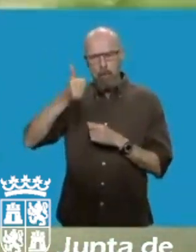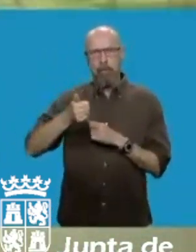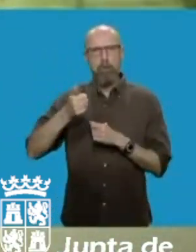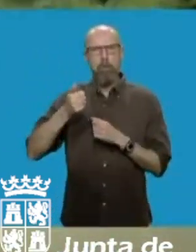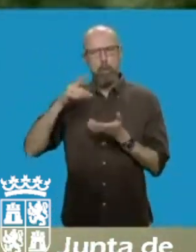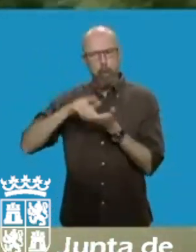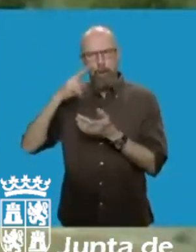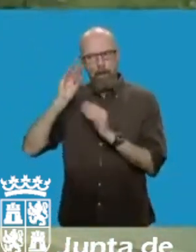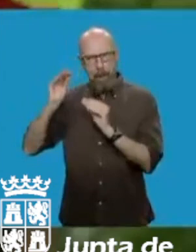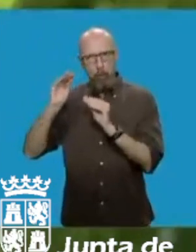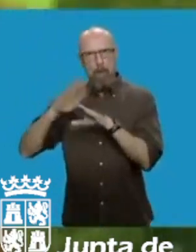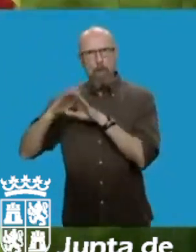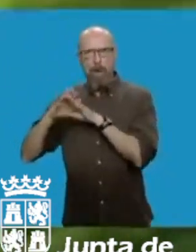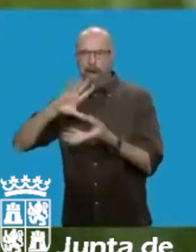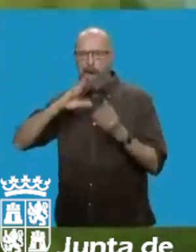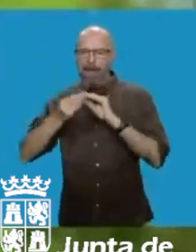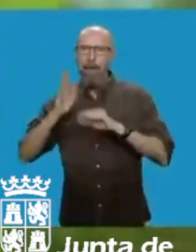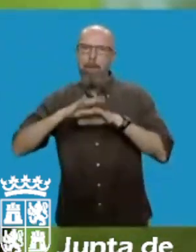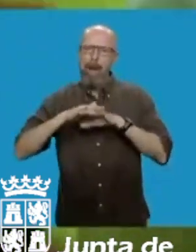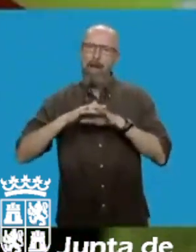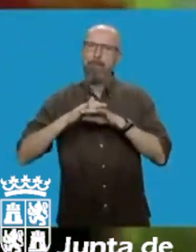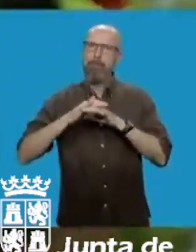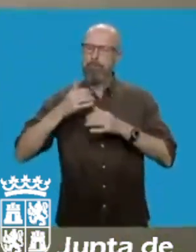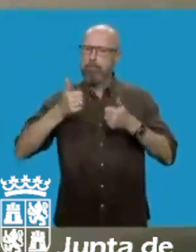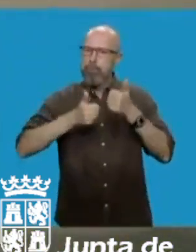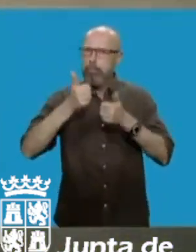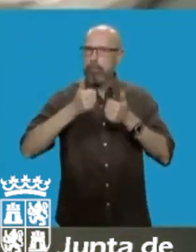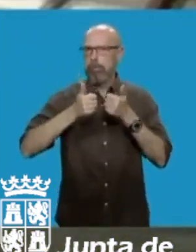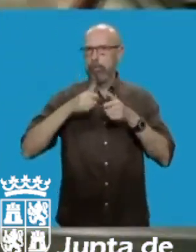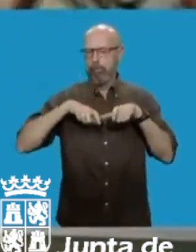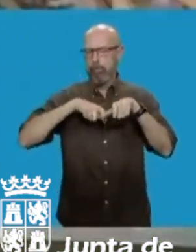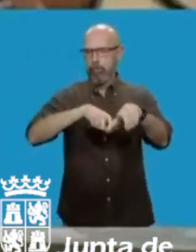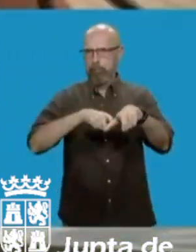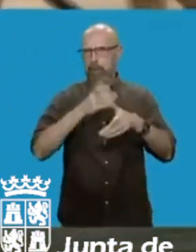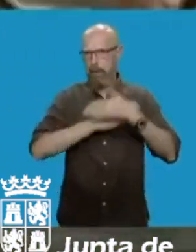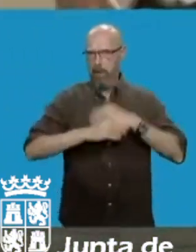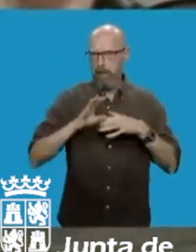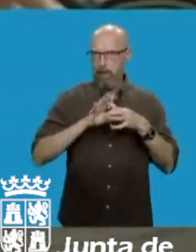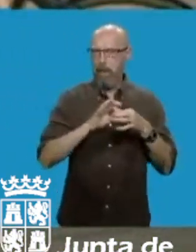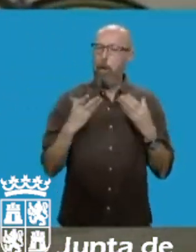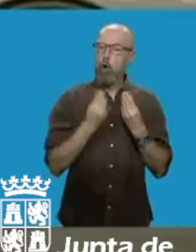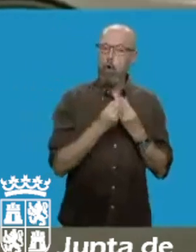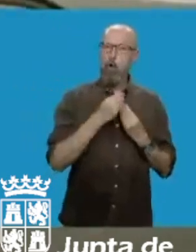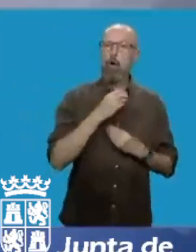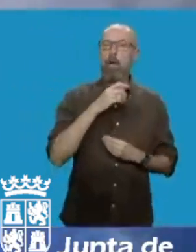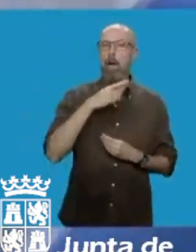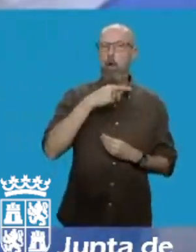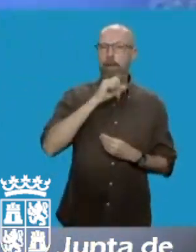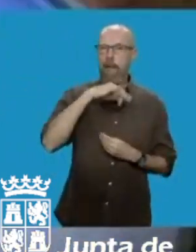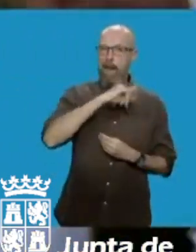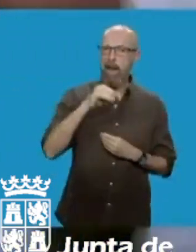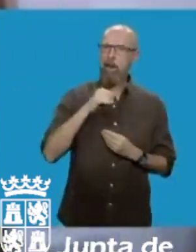todo su conocimiento en las competiciones de tándem paralímpico. Junto a Carlos González, lograba el oro en el Campeonato del Mundo